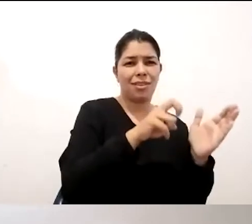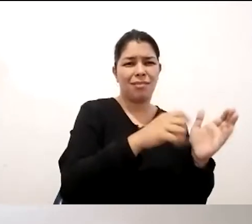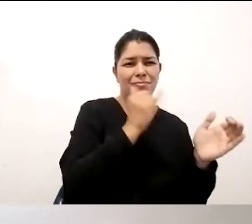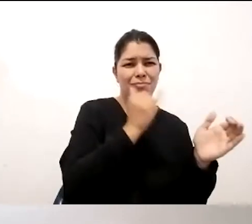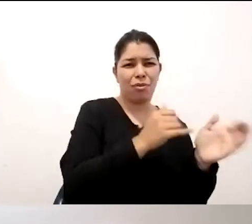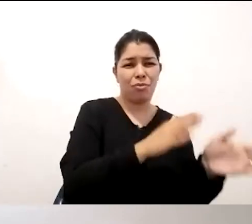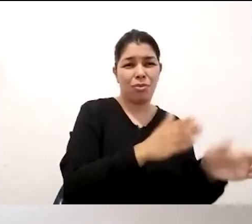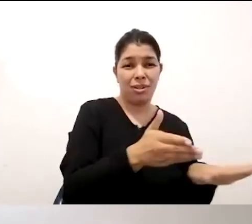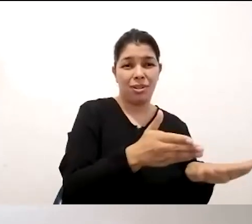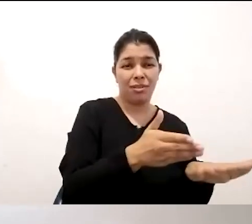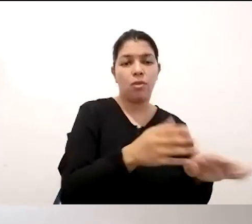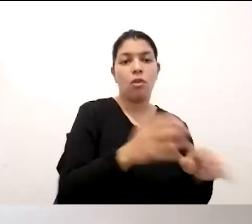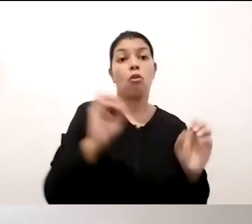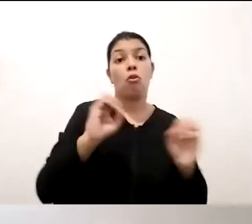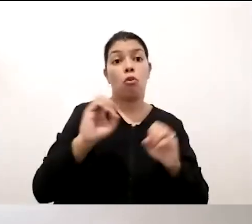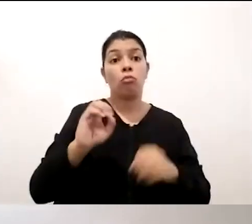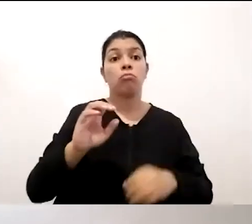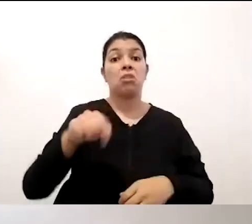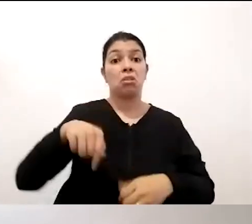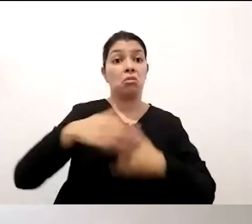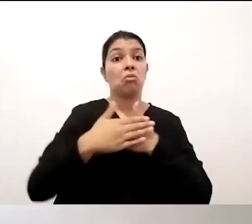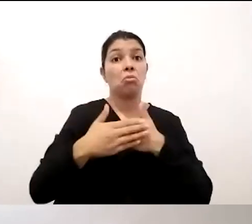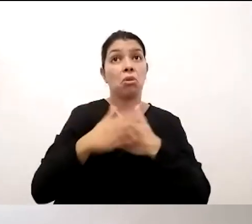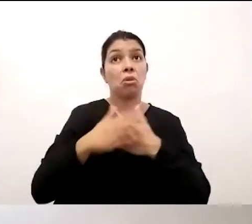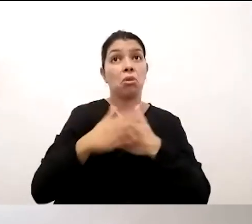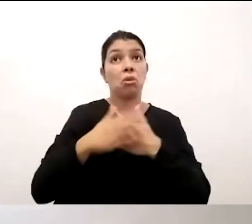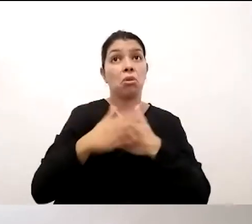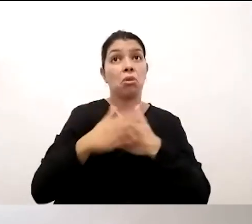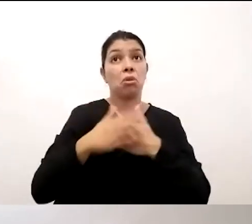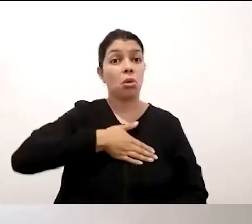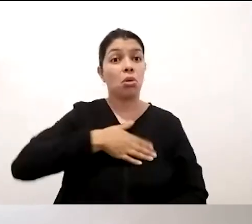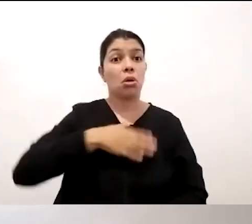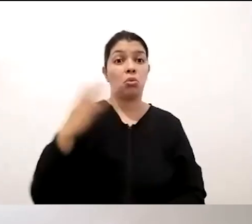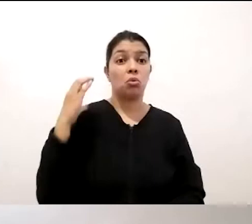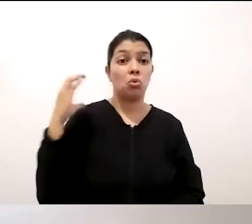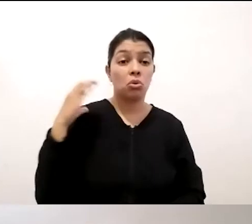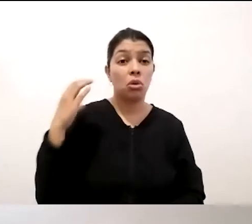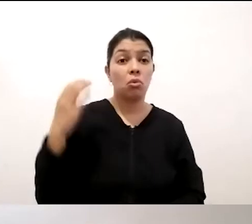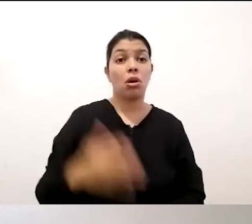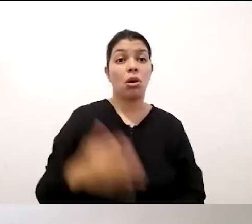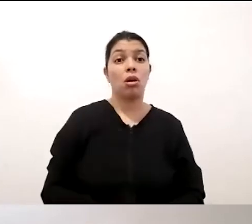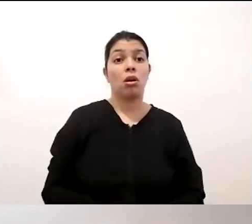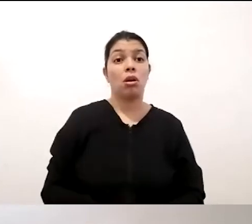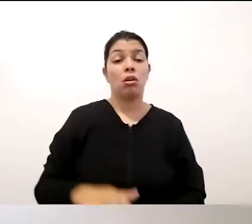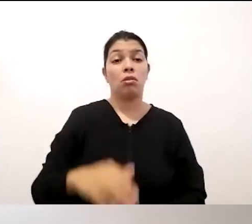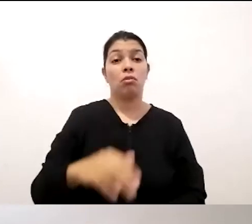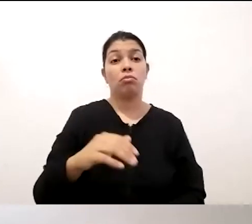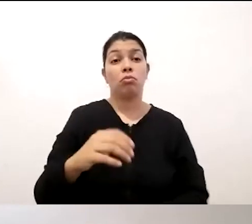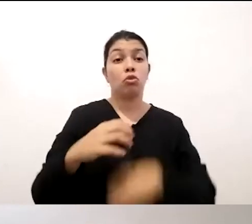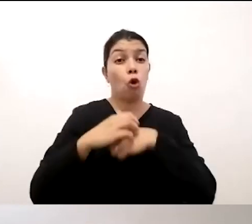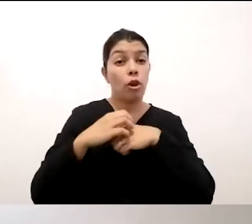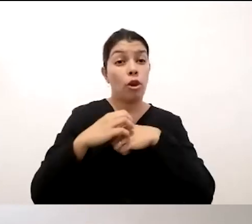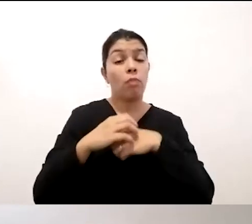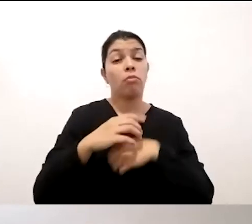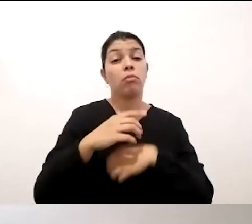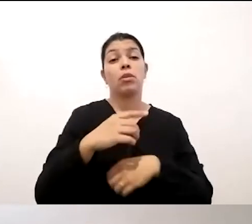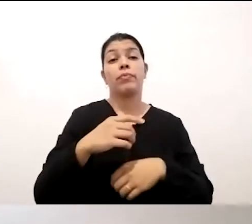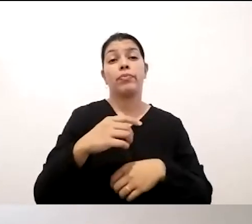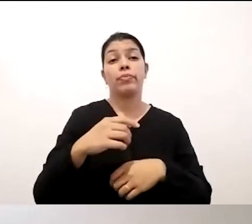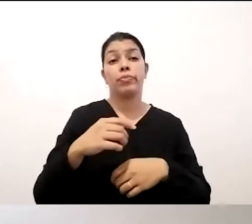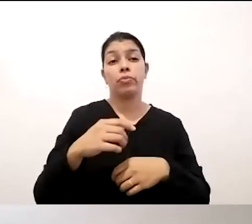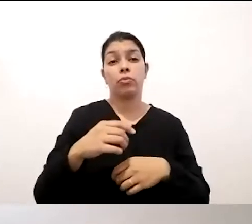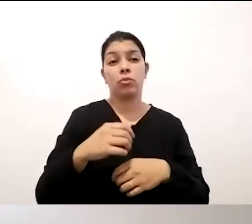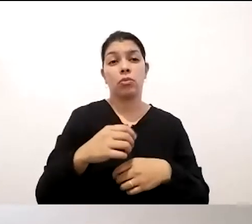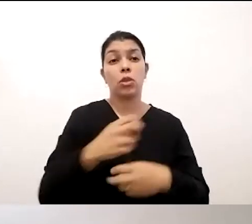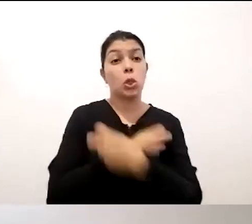de Bolívar, Córdoba, Nariño, Putumayo, Sucre y Tolima. Este tema de la violencia basada en género es